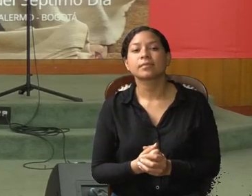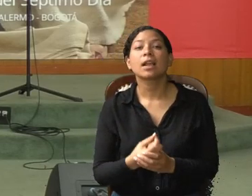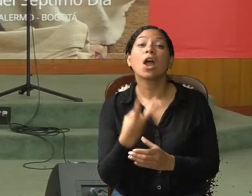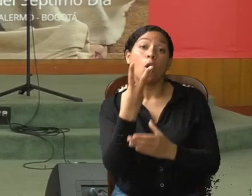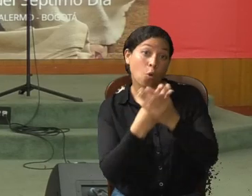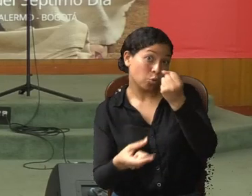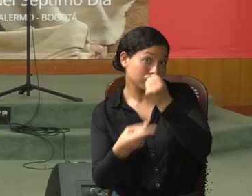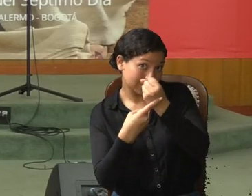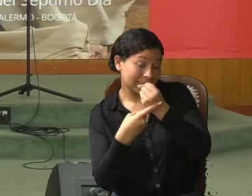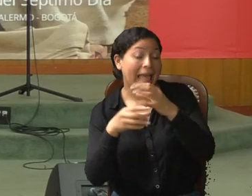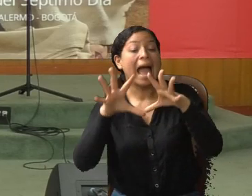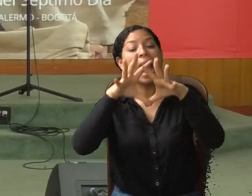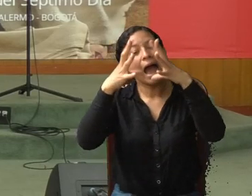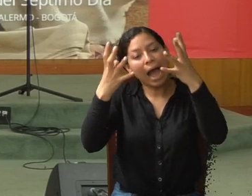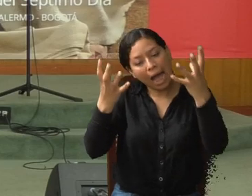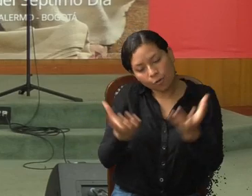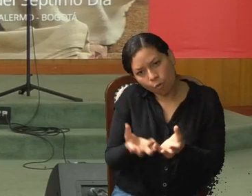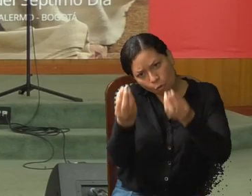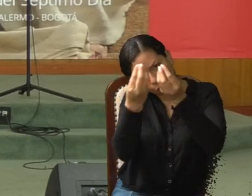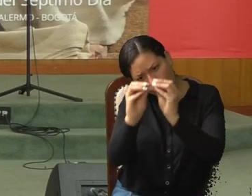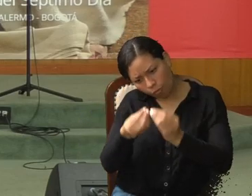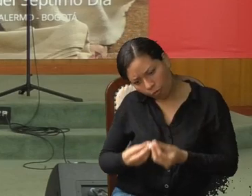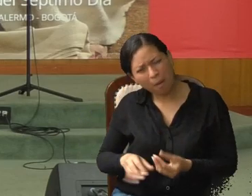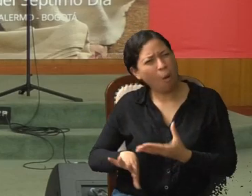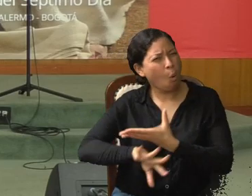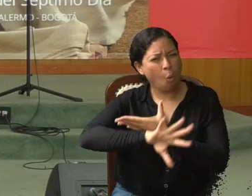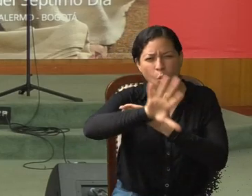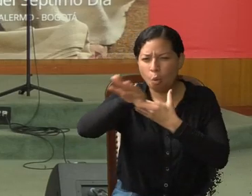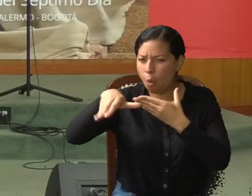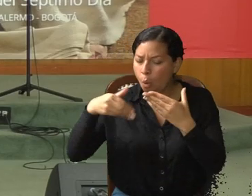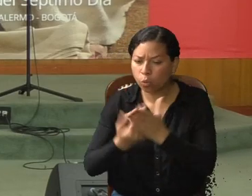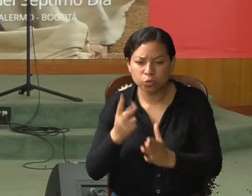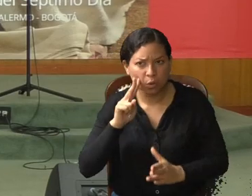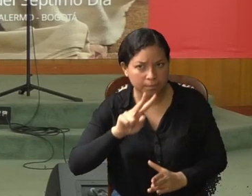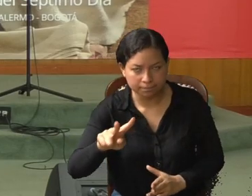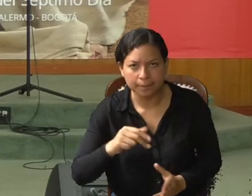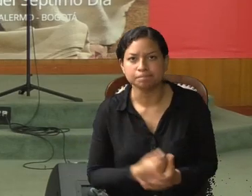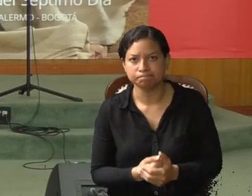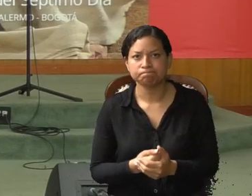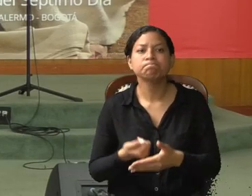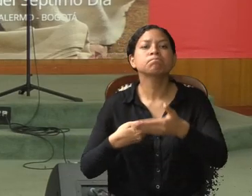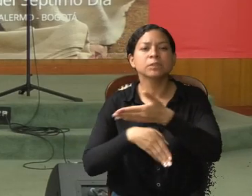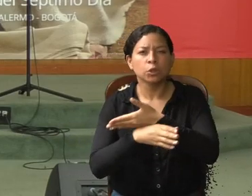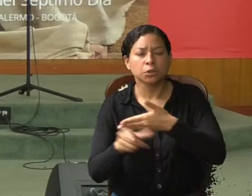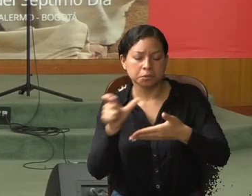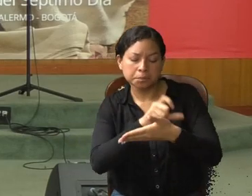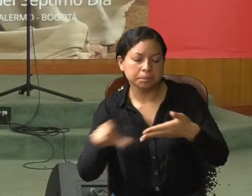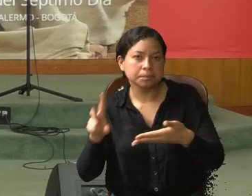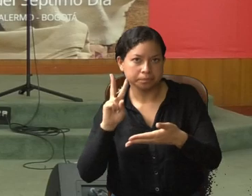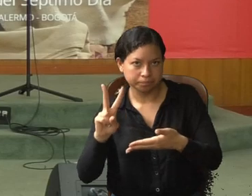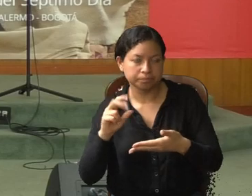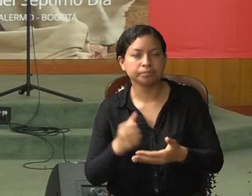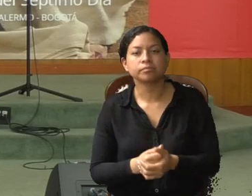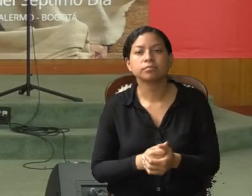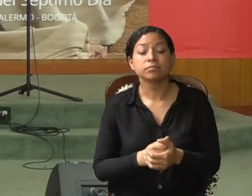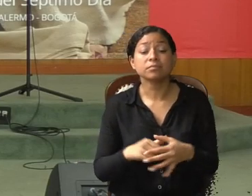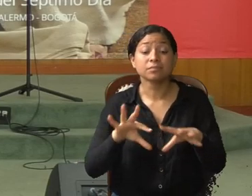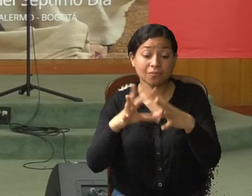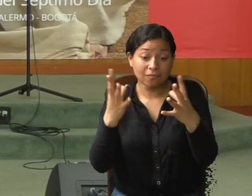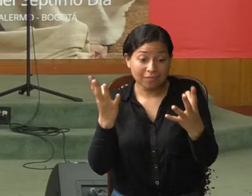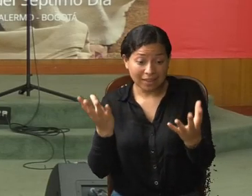y Espíritu Santo. Muy bien. Vamos avanzando al versículo 2. Dice el versículo 2. ¿Y la tierra